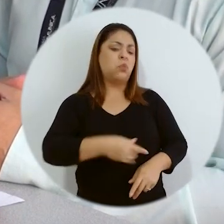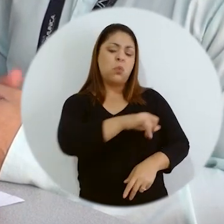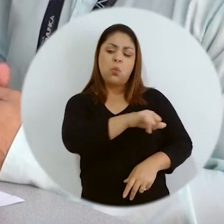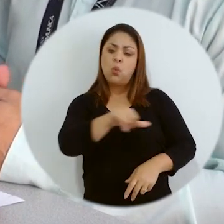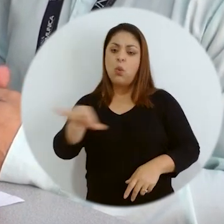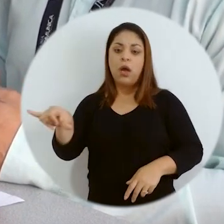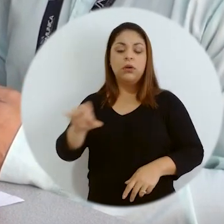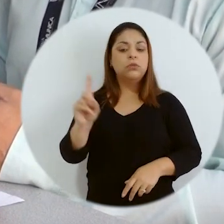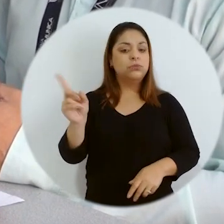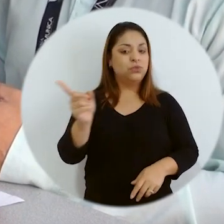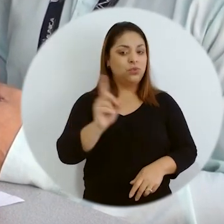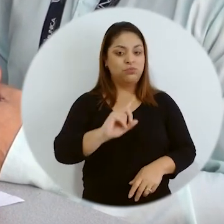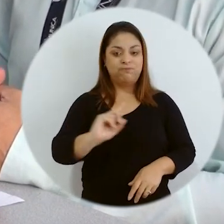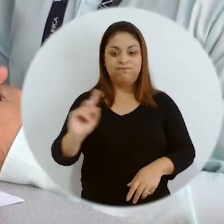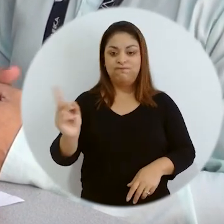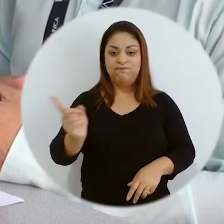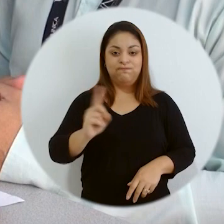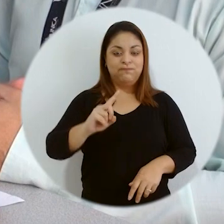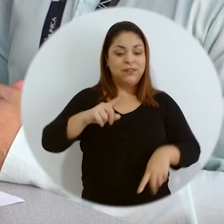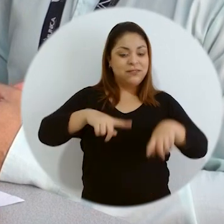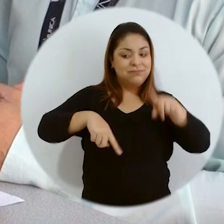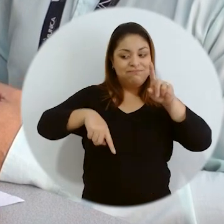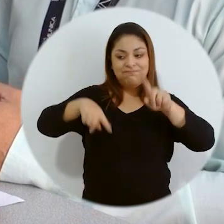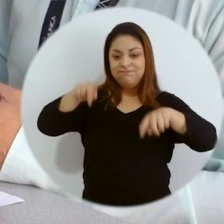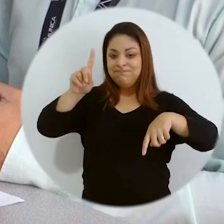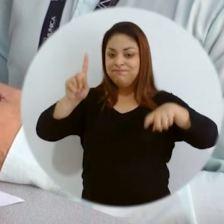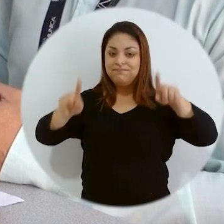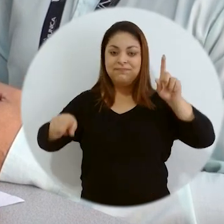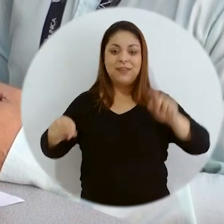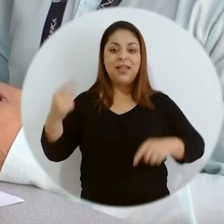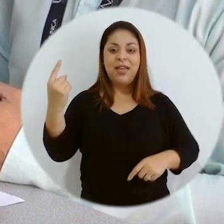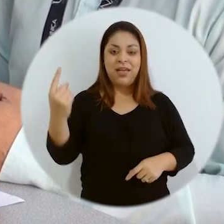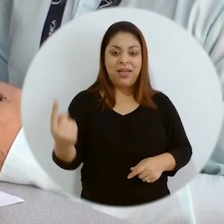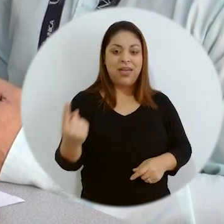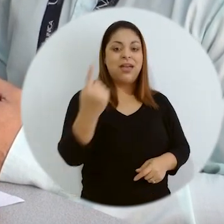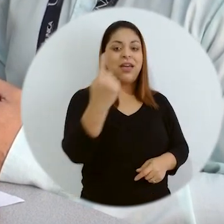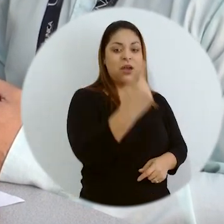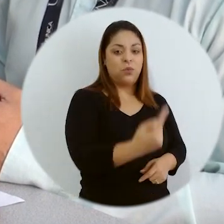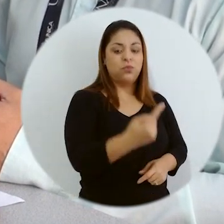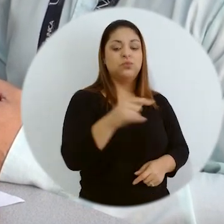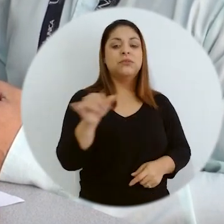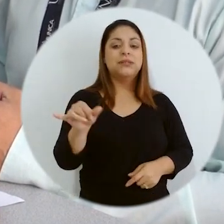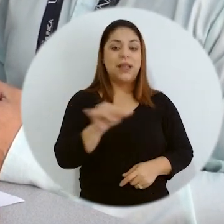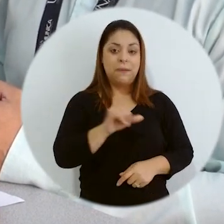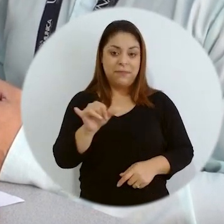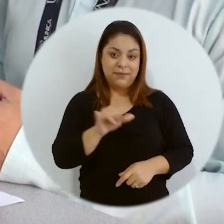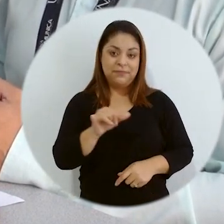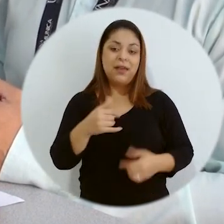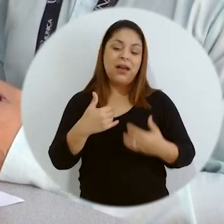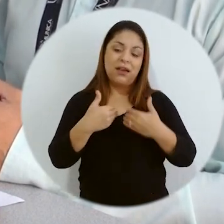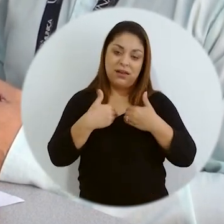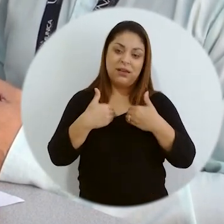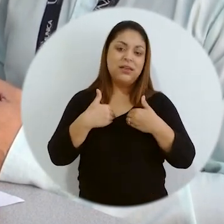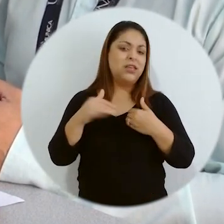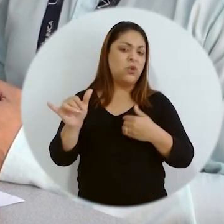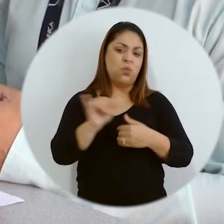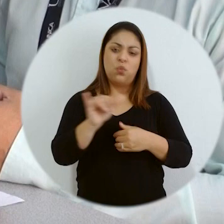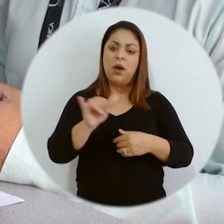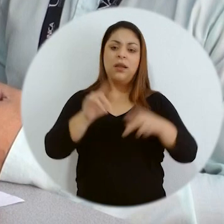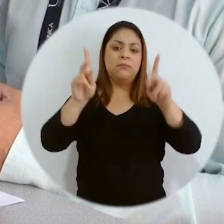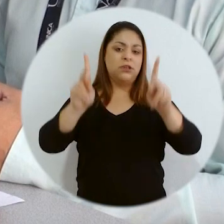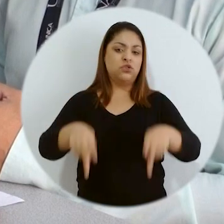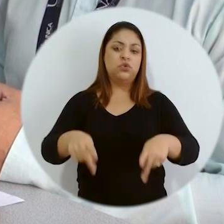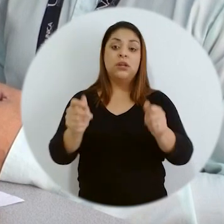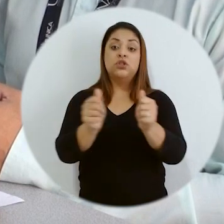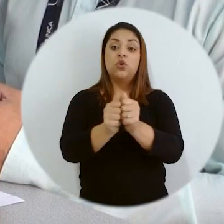el diagnóstico de depresión, ¿verdad? La diversidad con la que todos nos caracterizamos también, ¿verdad? Sucede en el